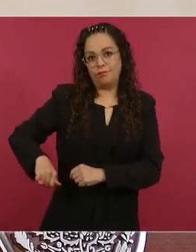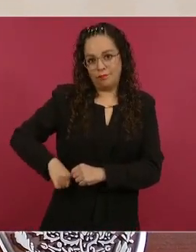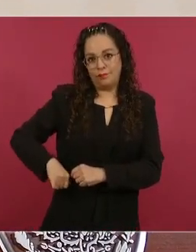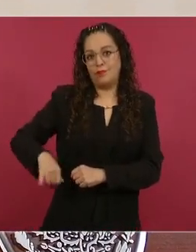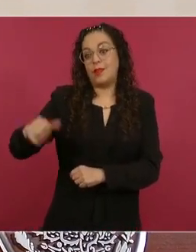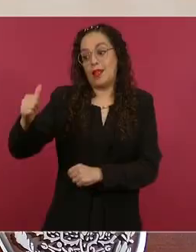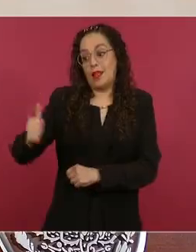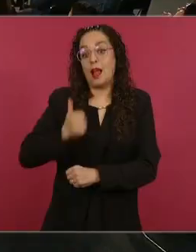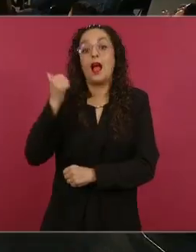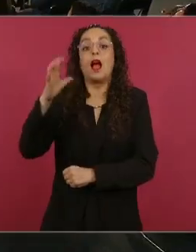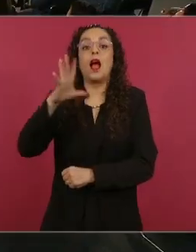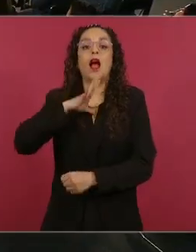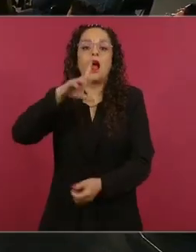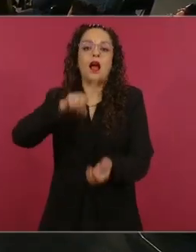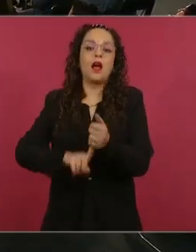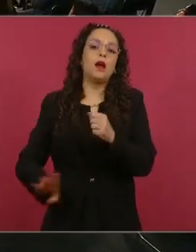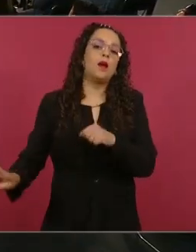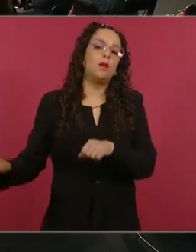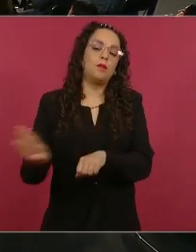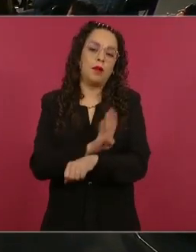provecho.